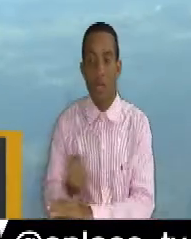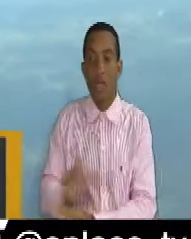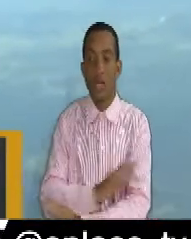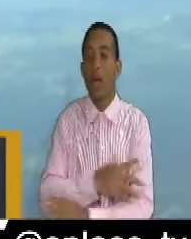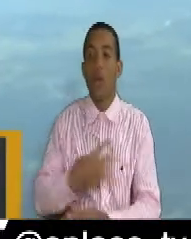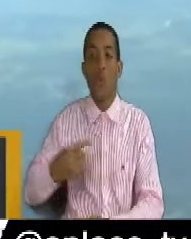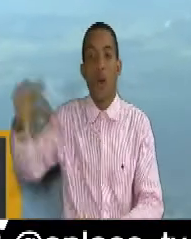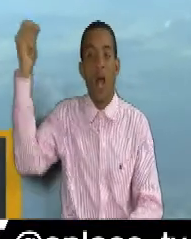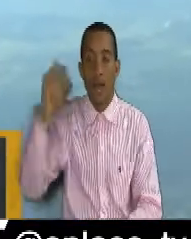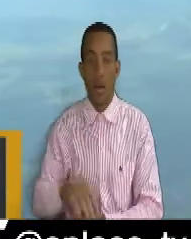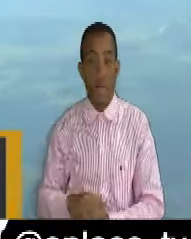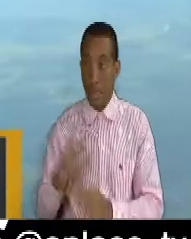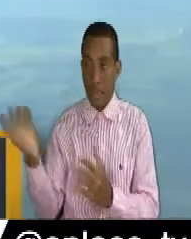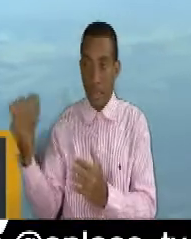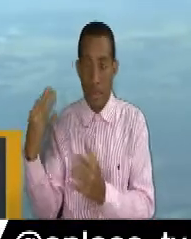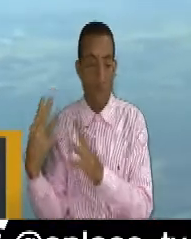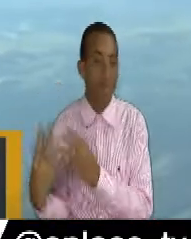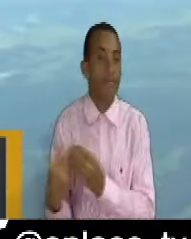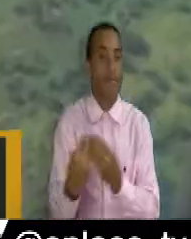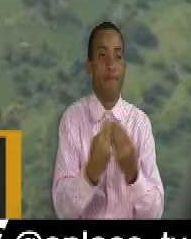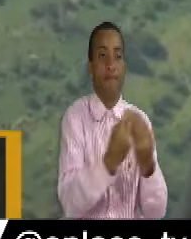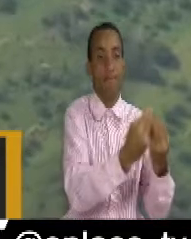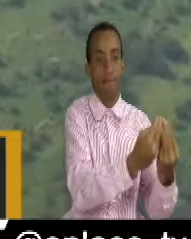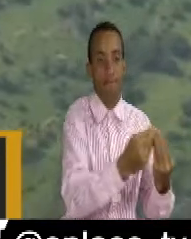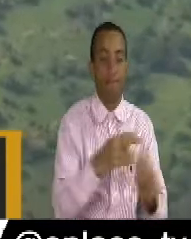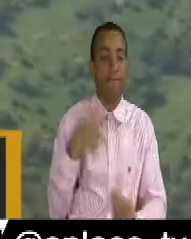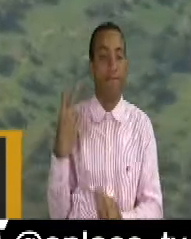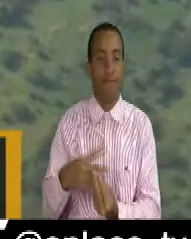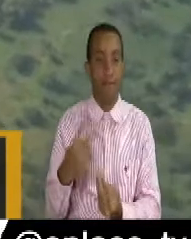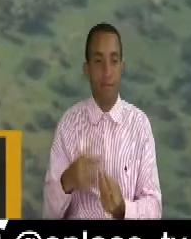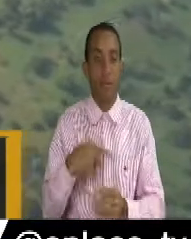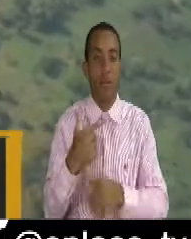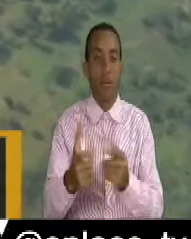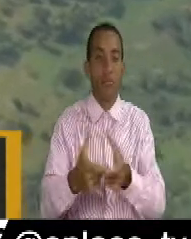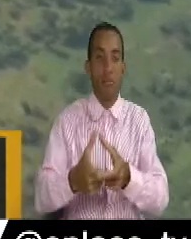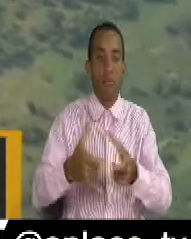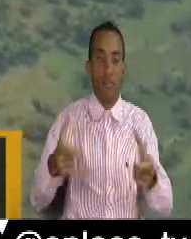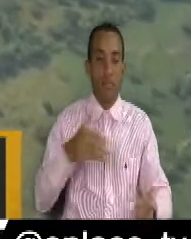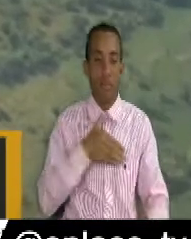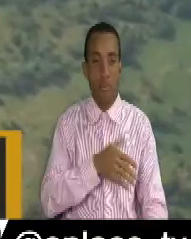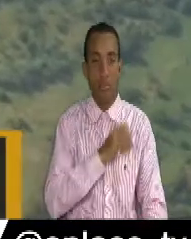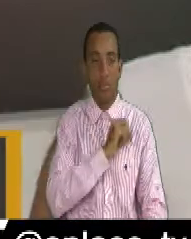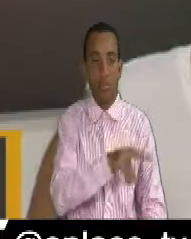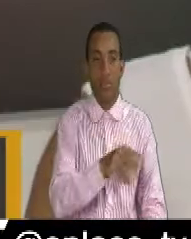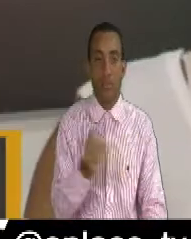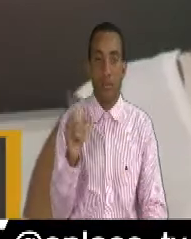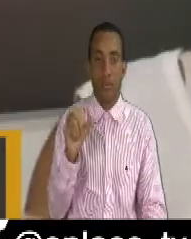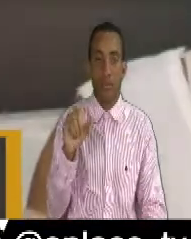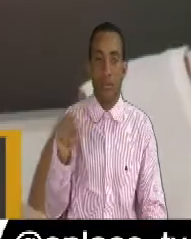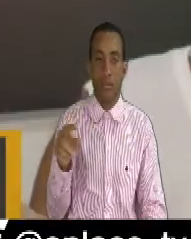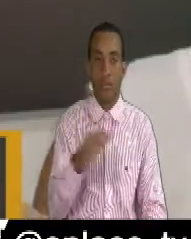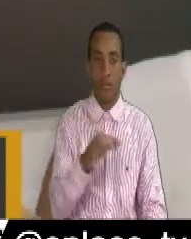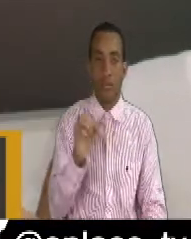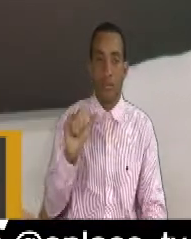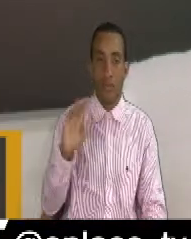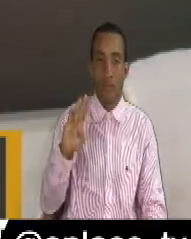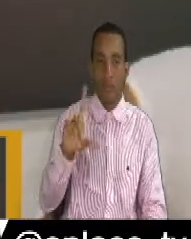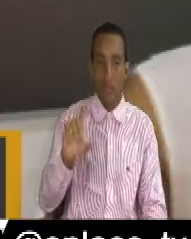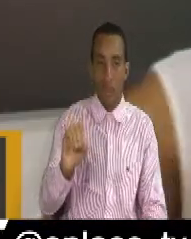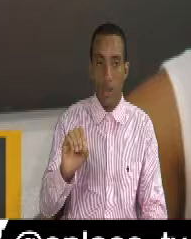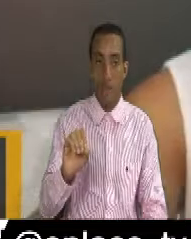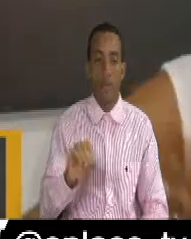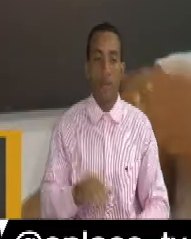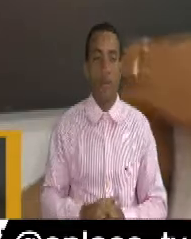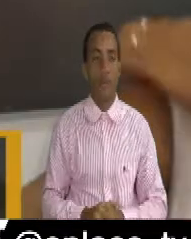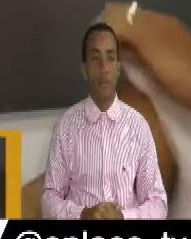Los hechos violentos y el accionar de las bandas delincuenciales han aumentado en San Pablo Sur de Bolívar. La situación que se está dando en el municipio de San Pablo